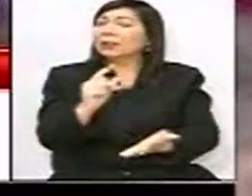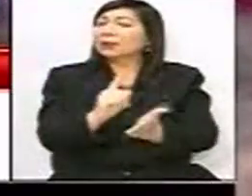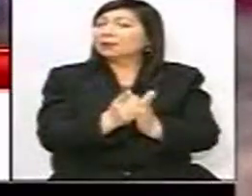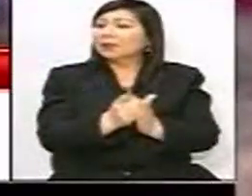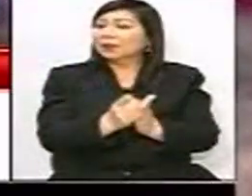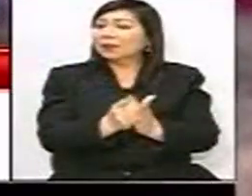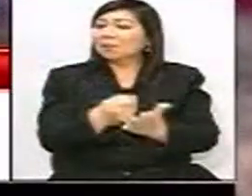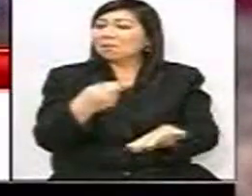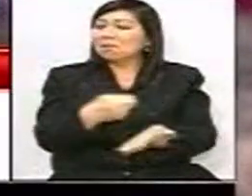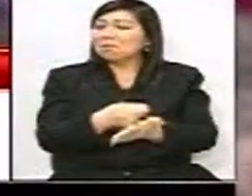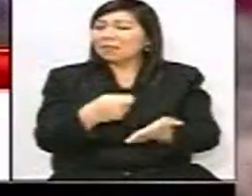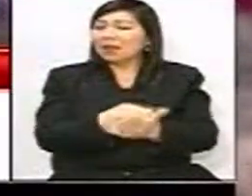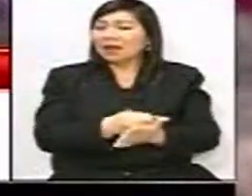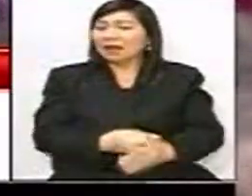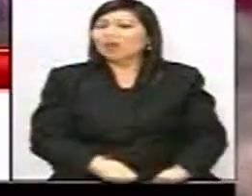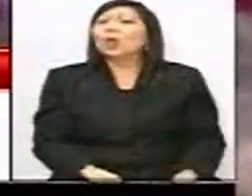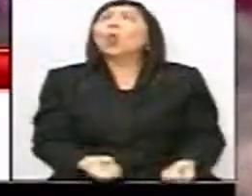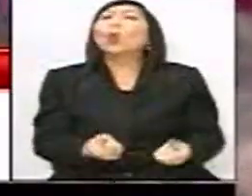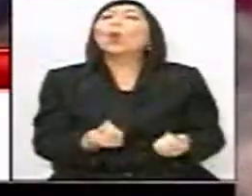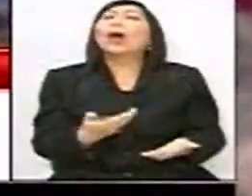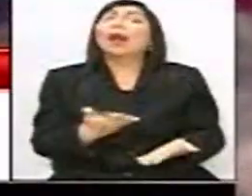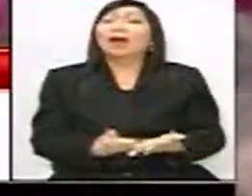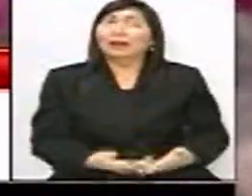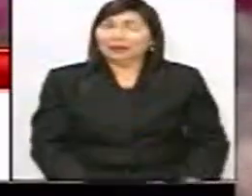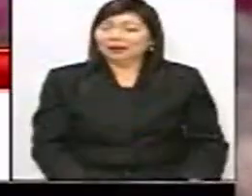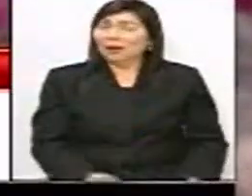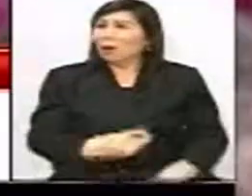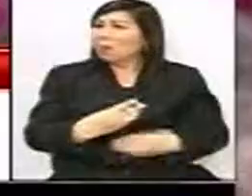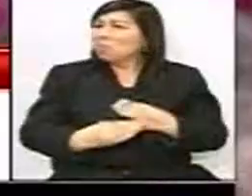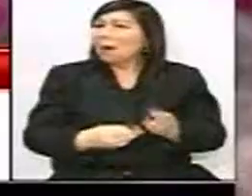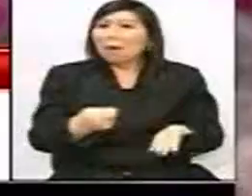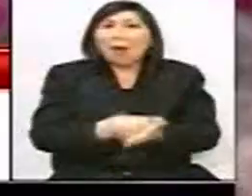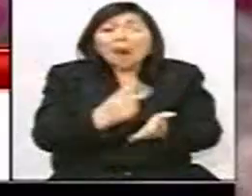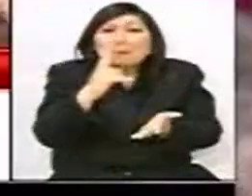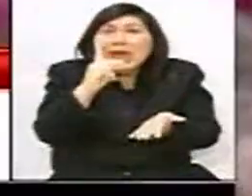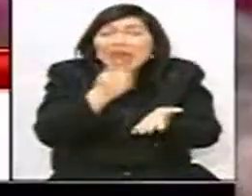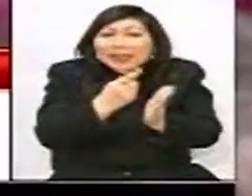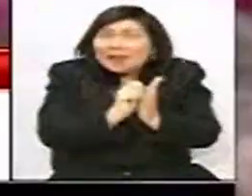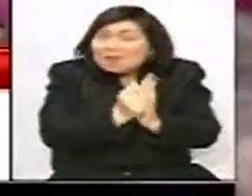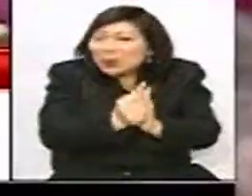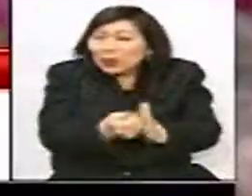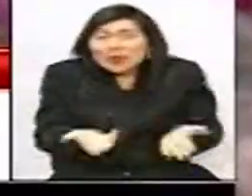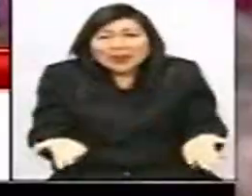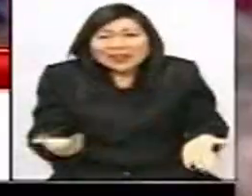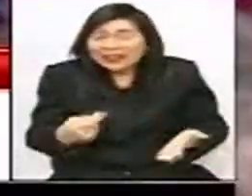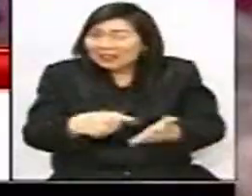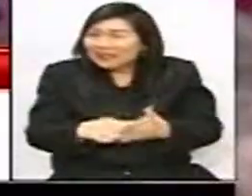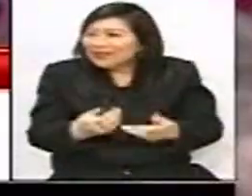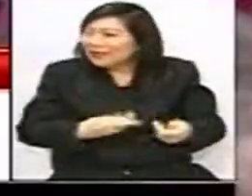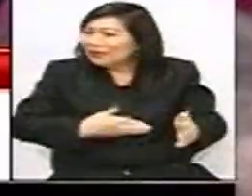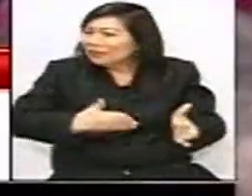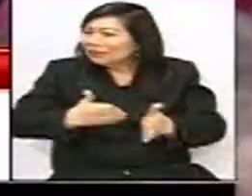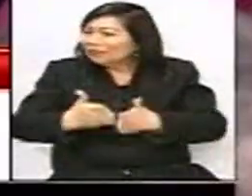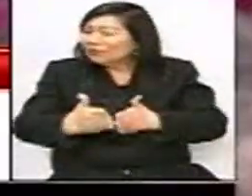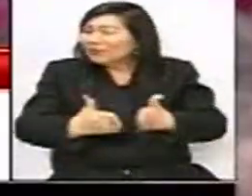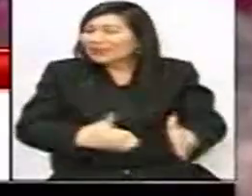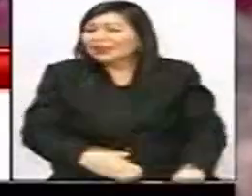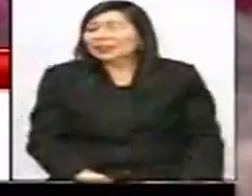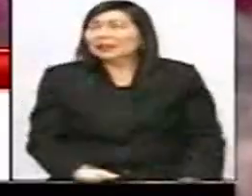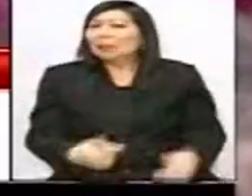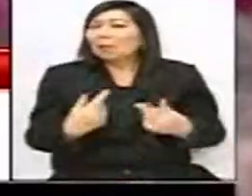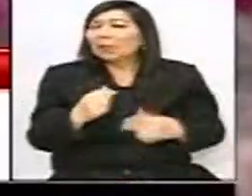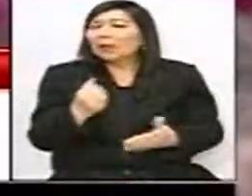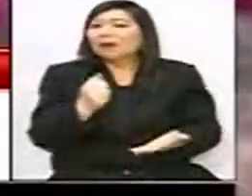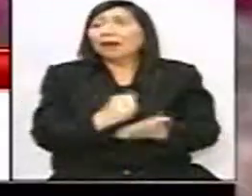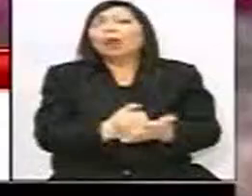minutos para pagar su peaje? ¿Cuánto? ¿En qué autopista del mundo uno para 20 minutos para pagar un peaje? Todo lo que ha ganado recorriendo la autopista lo